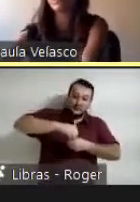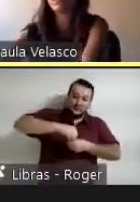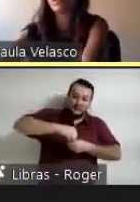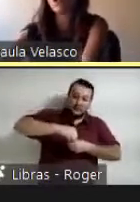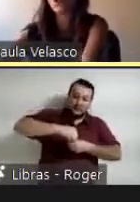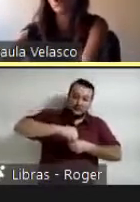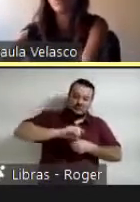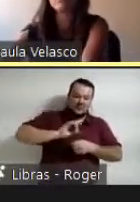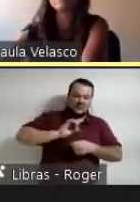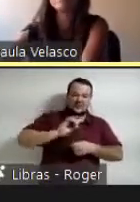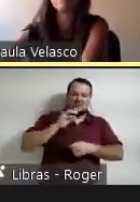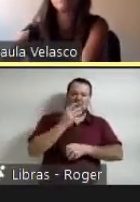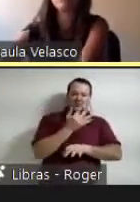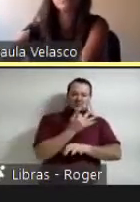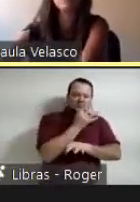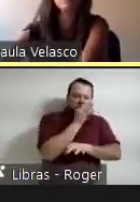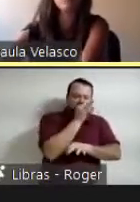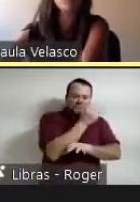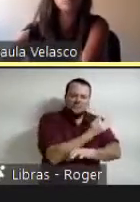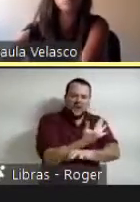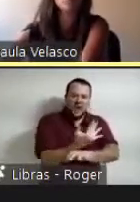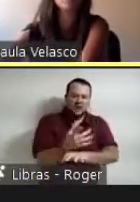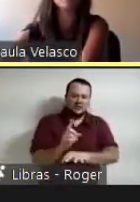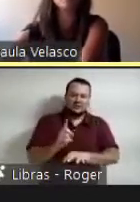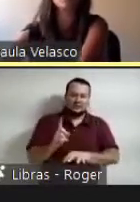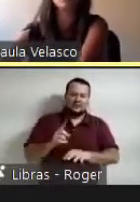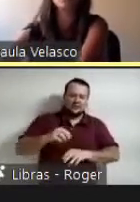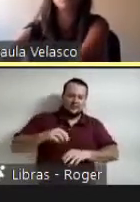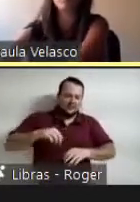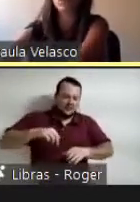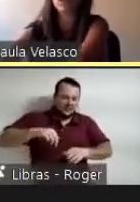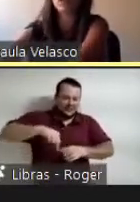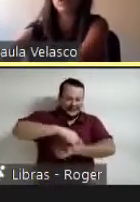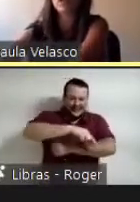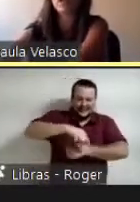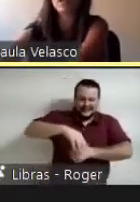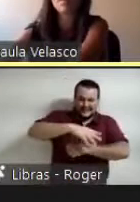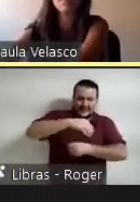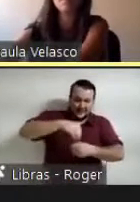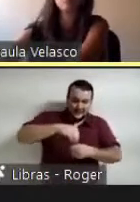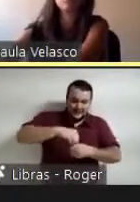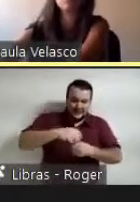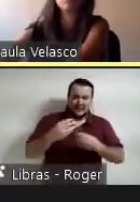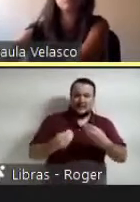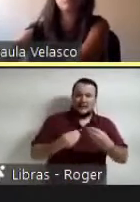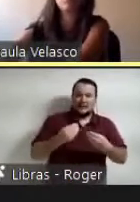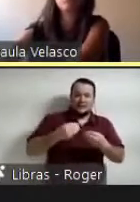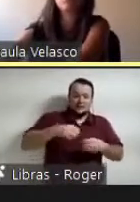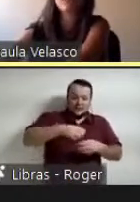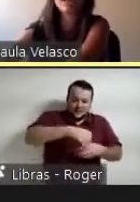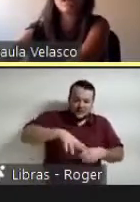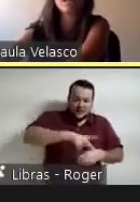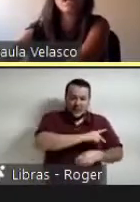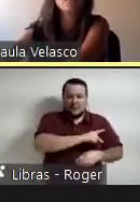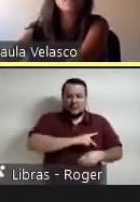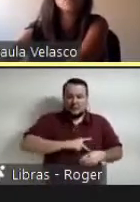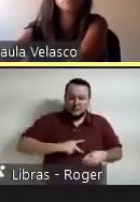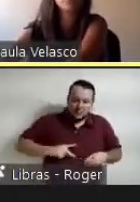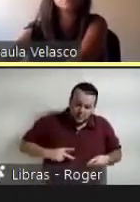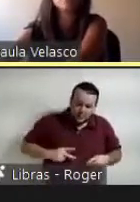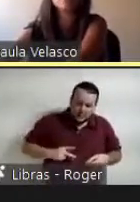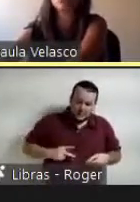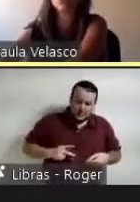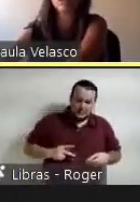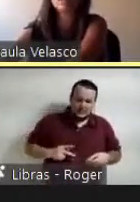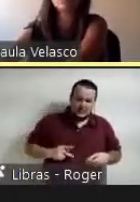fueron tratadas como fachadas públicas por enormes las realidades de estupe y superforaciones mantuvieron esa atmósfera urbana en el espacio